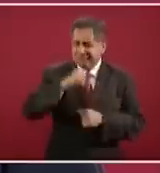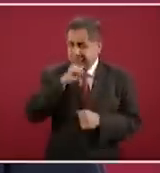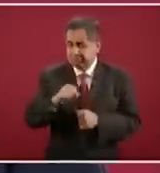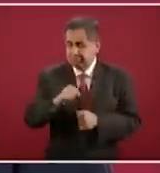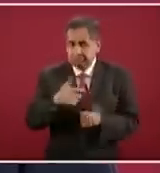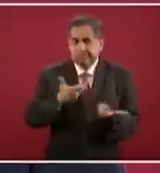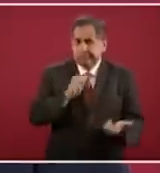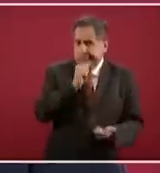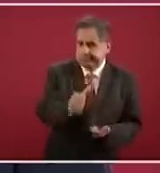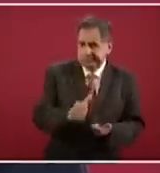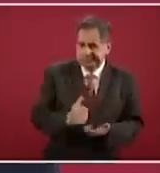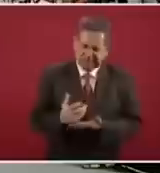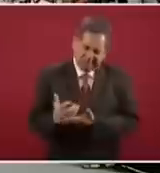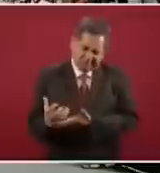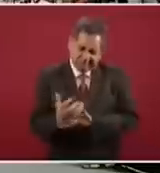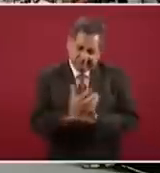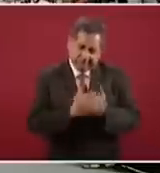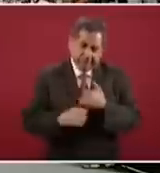sin